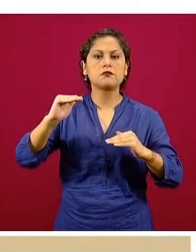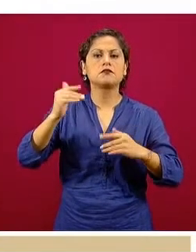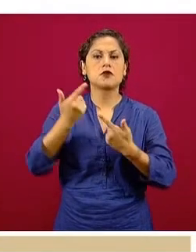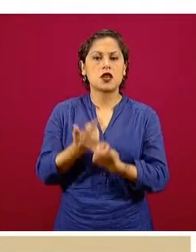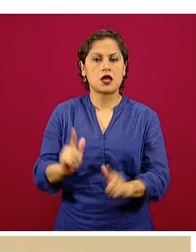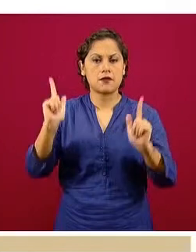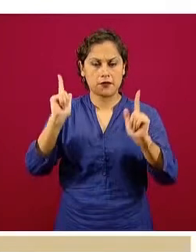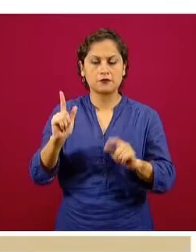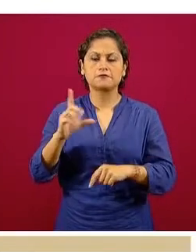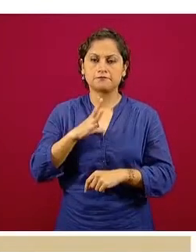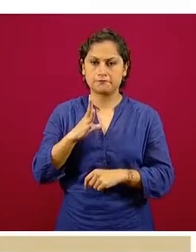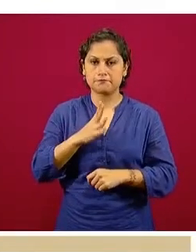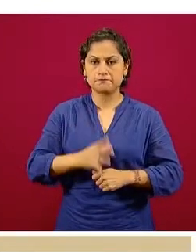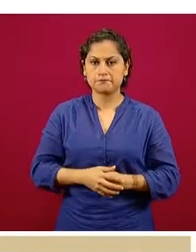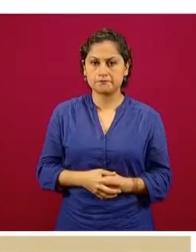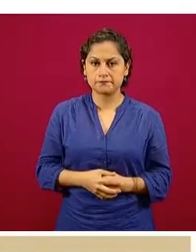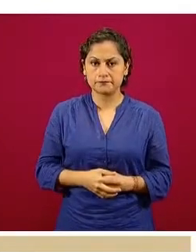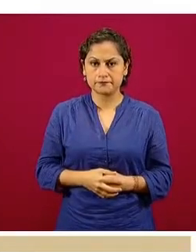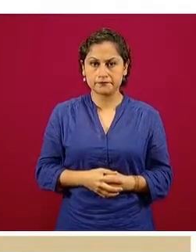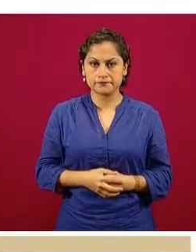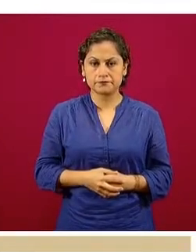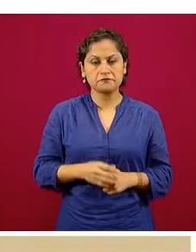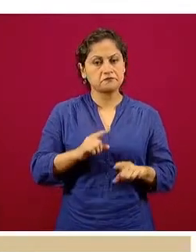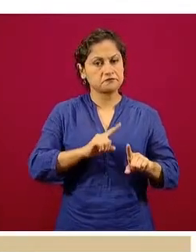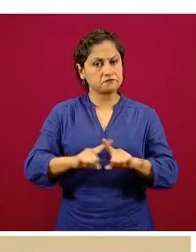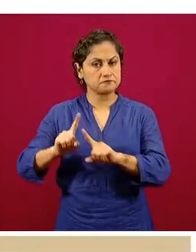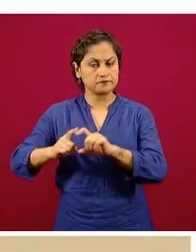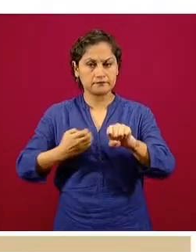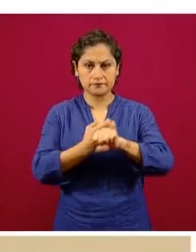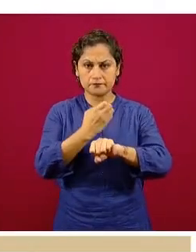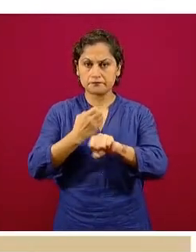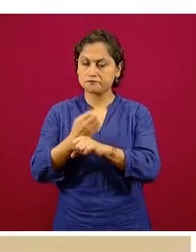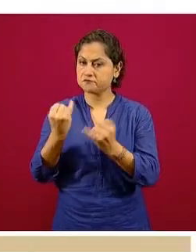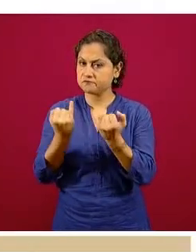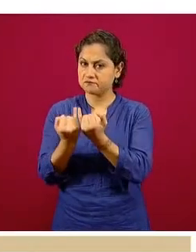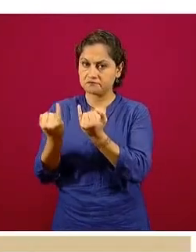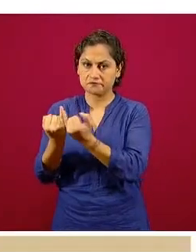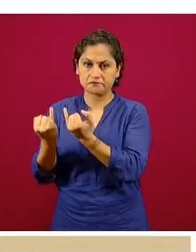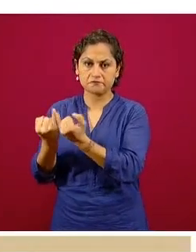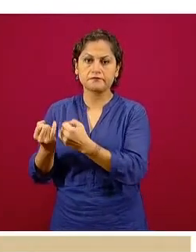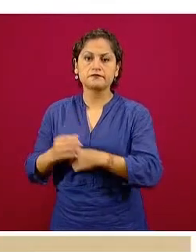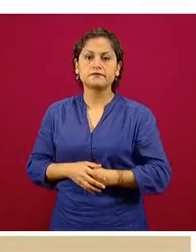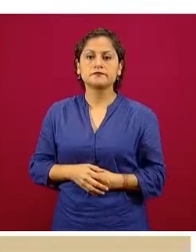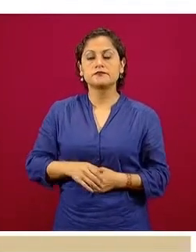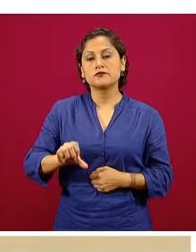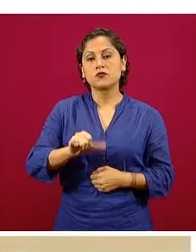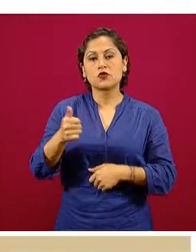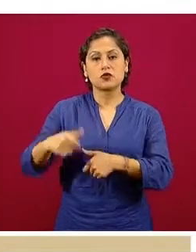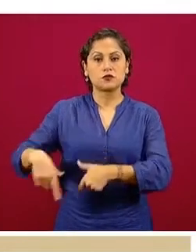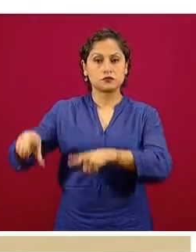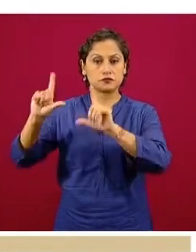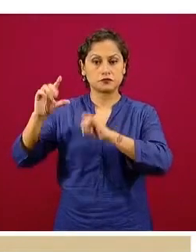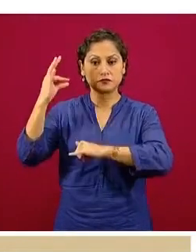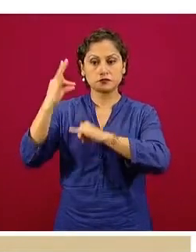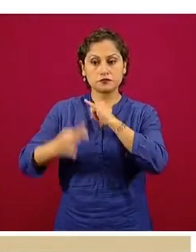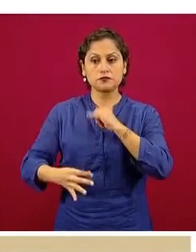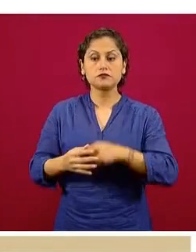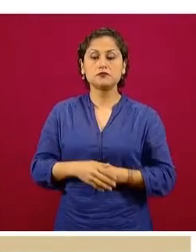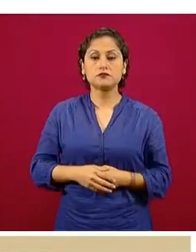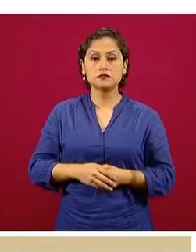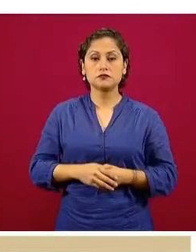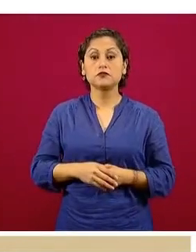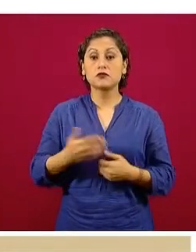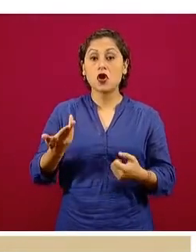disponibilidad en todas las entidades federativas y la última diapositiva es el incremento de unidades